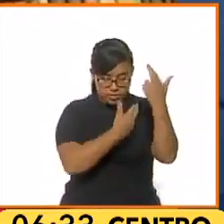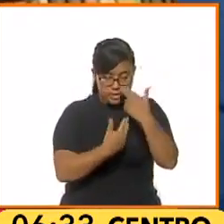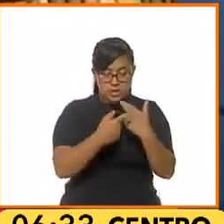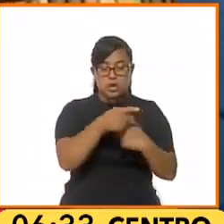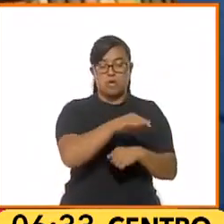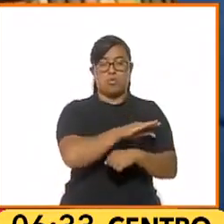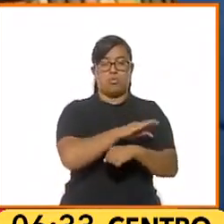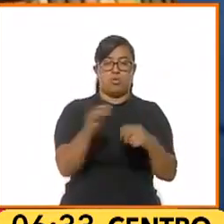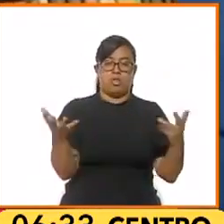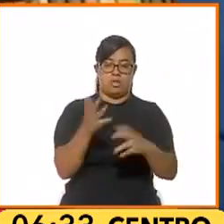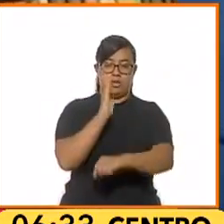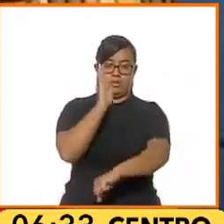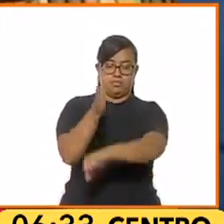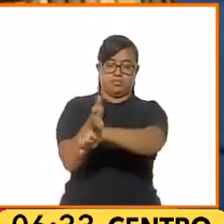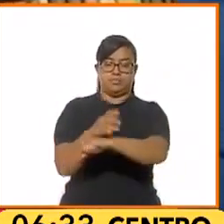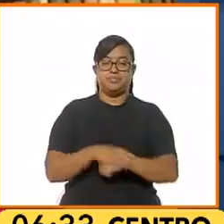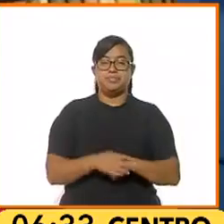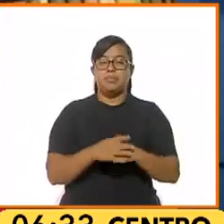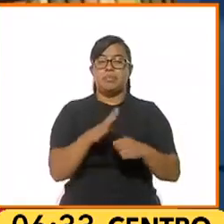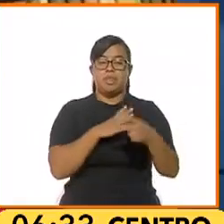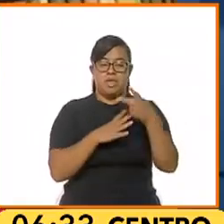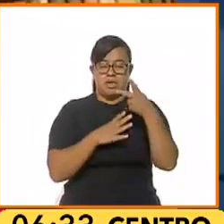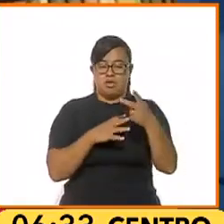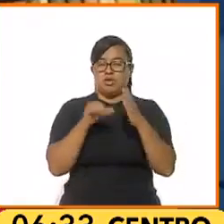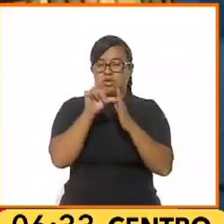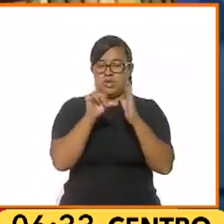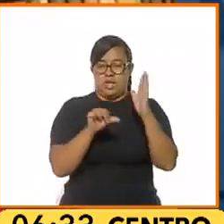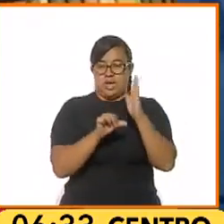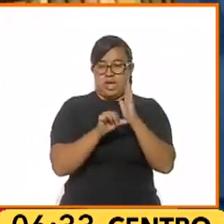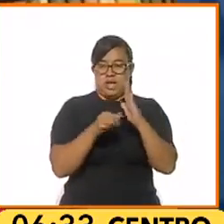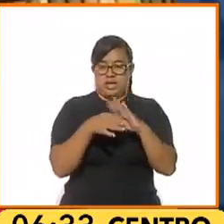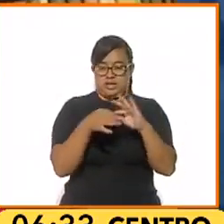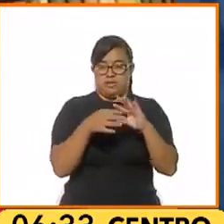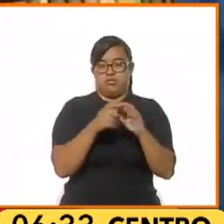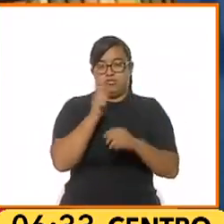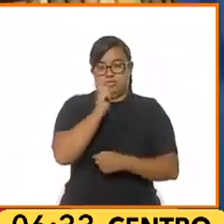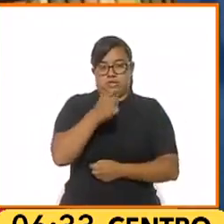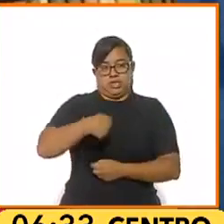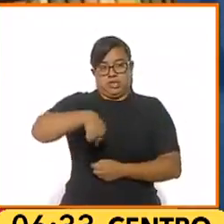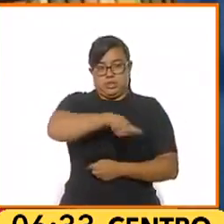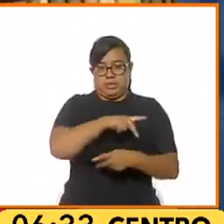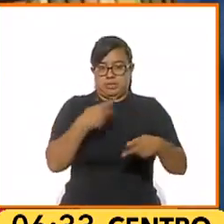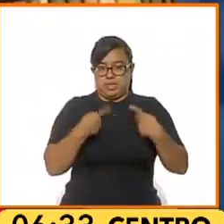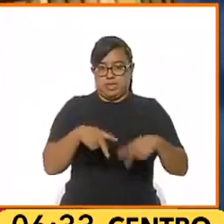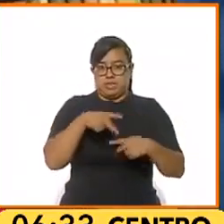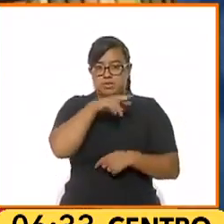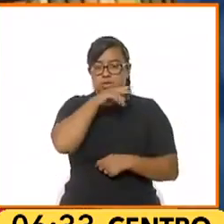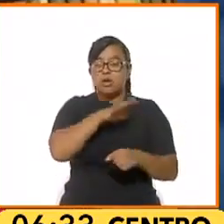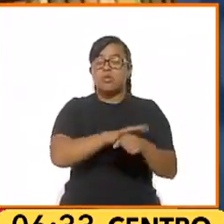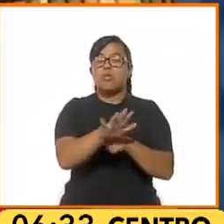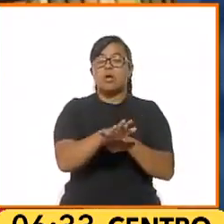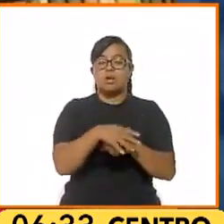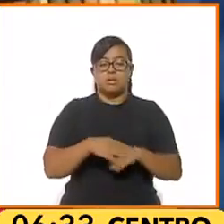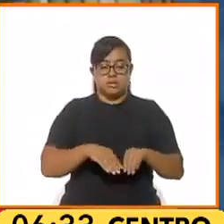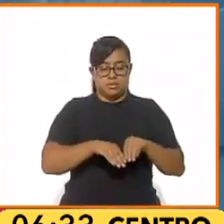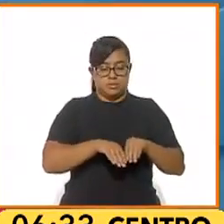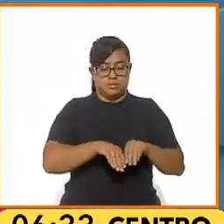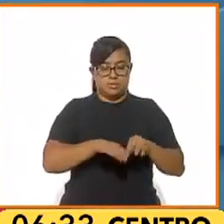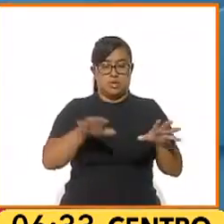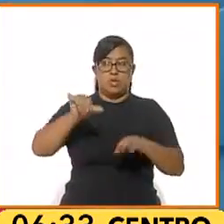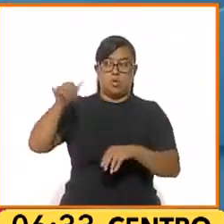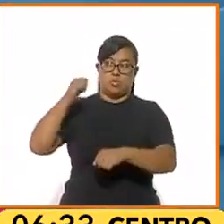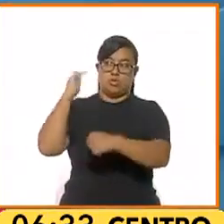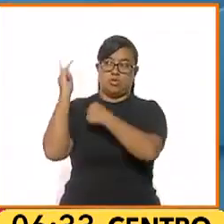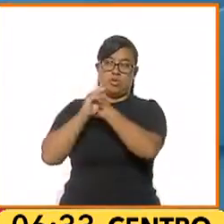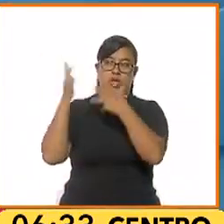están redactados los dos artículos de lo que nos atañe, lo que es la transmisión de contenidos